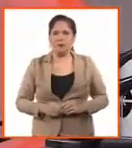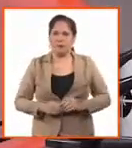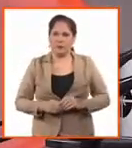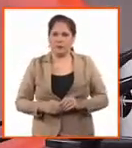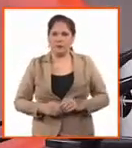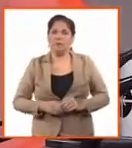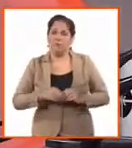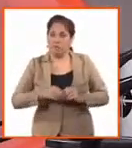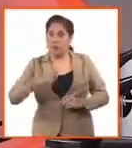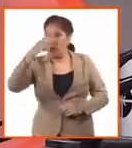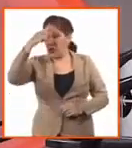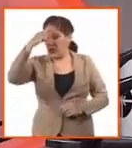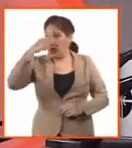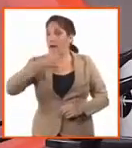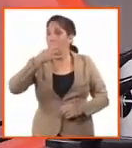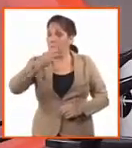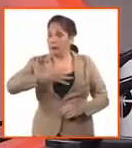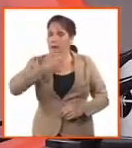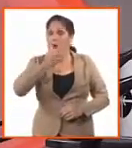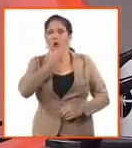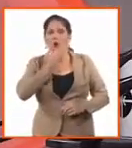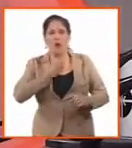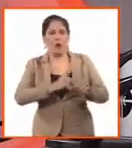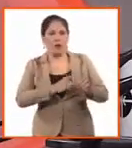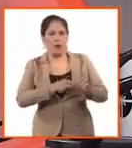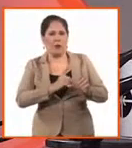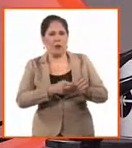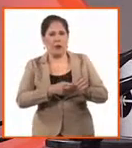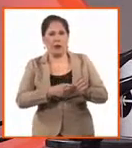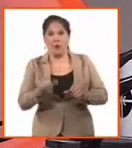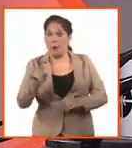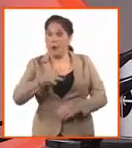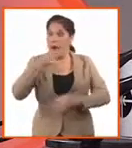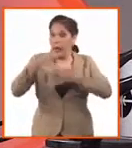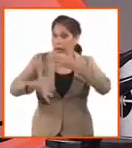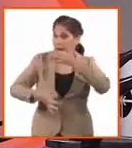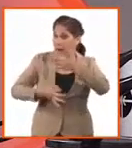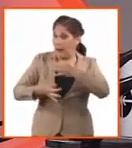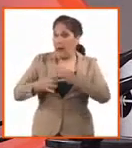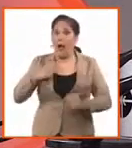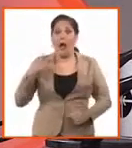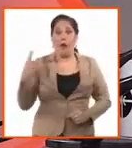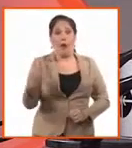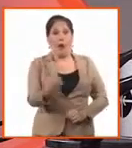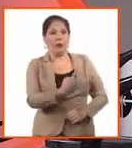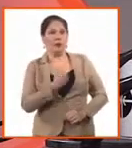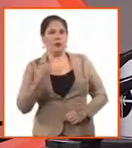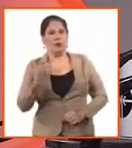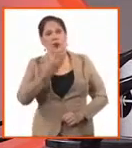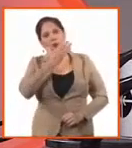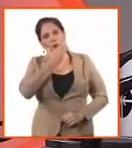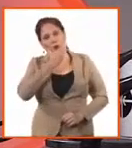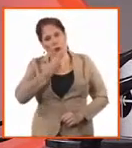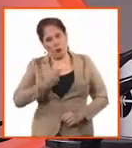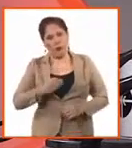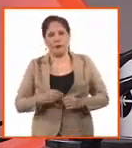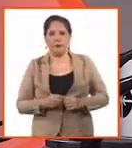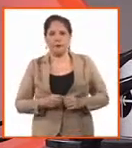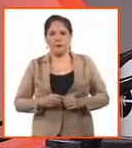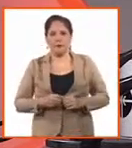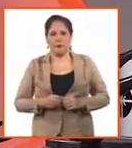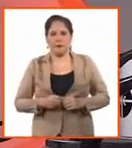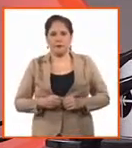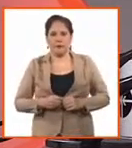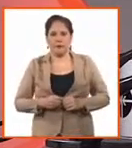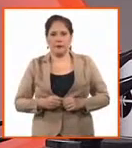bueno así hablaba el che de la juventud comunista para hablaba también a todos los jóvenes hablando con jóvenes